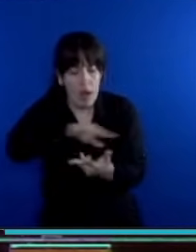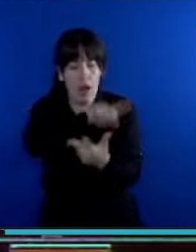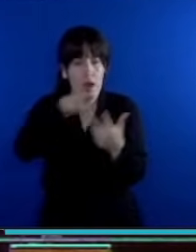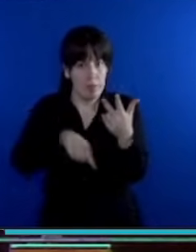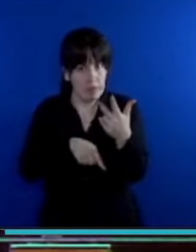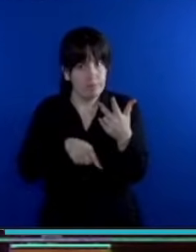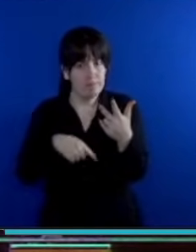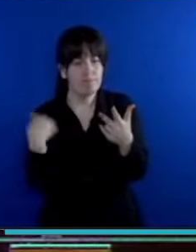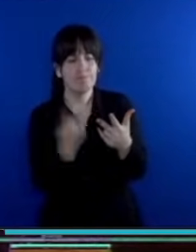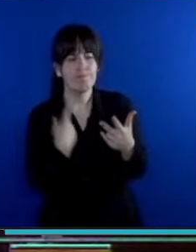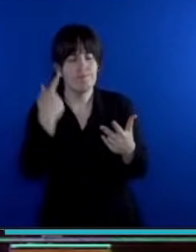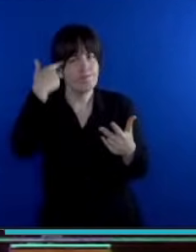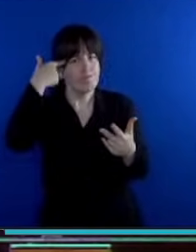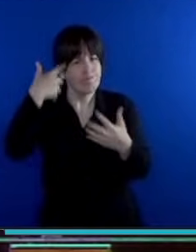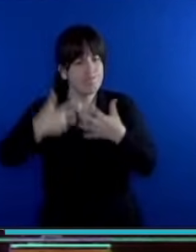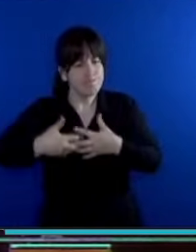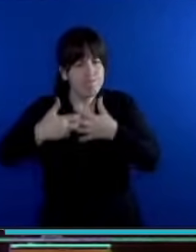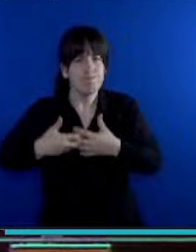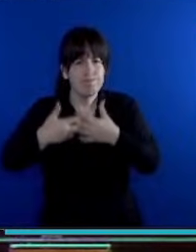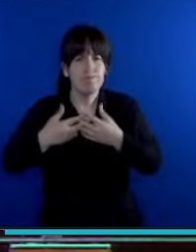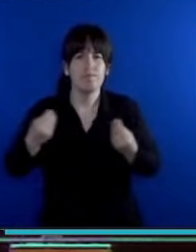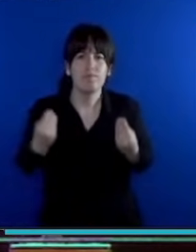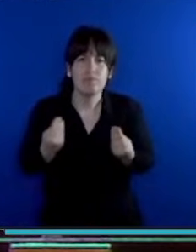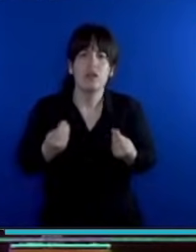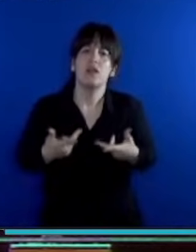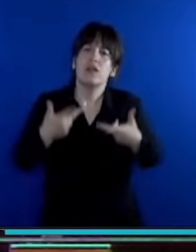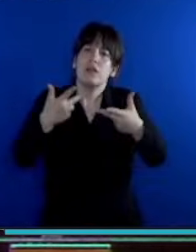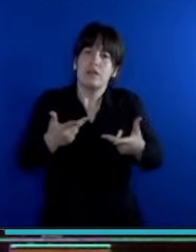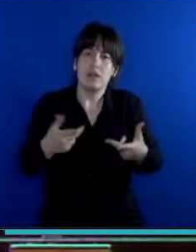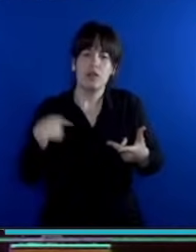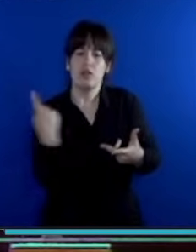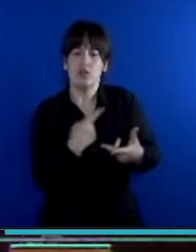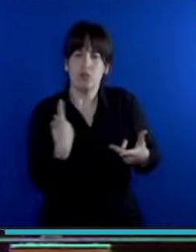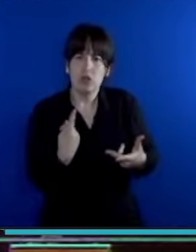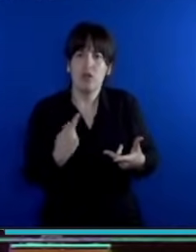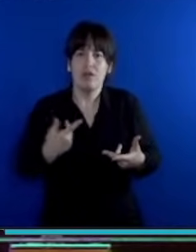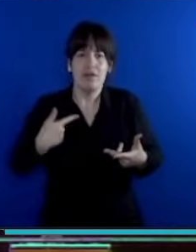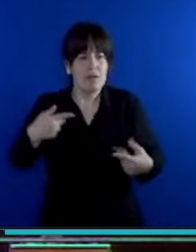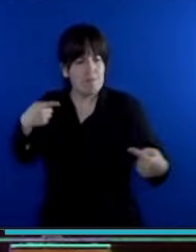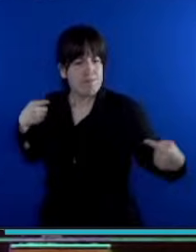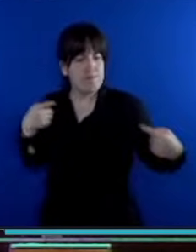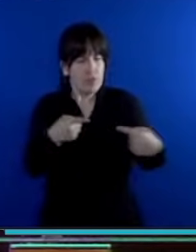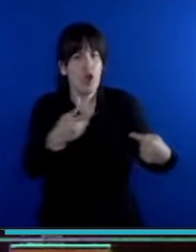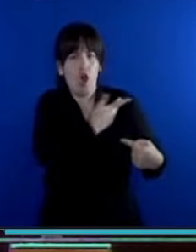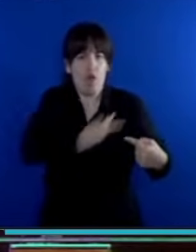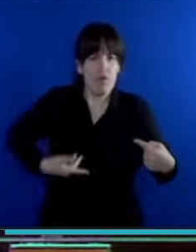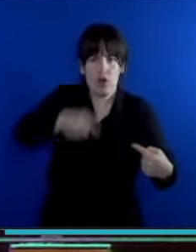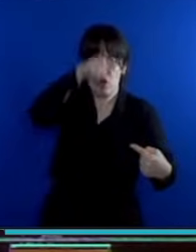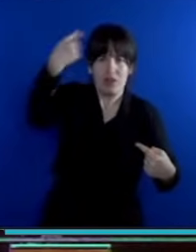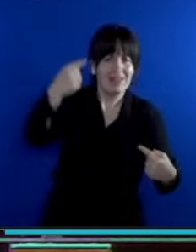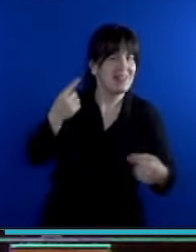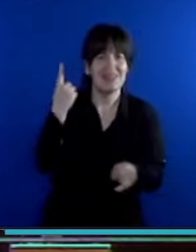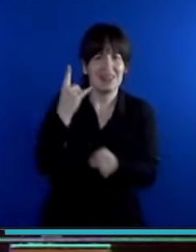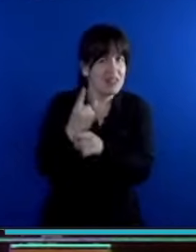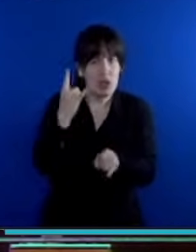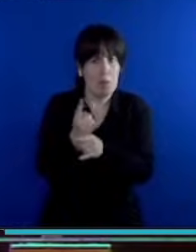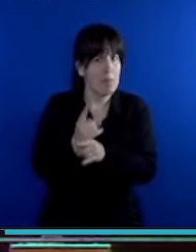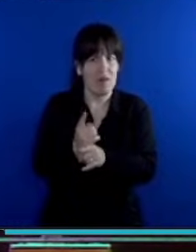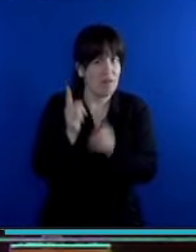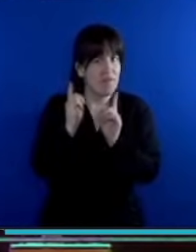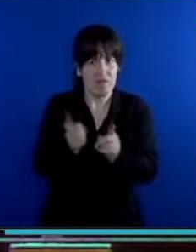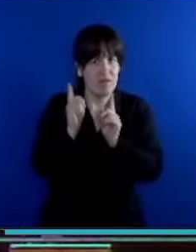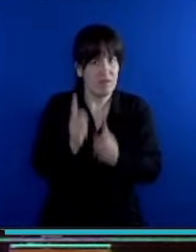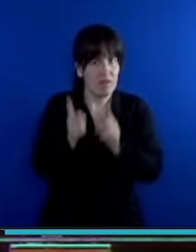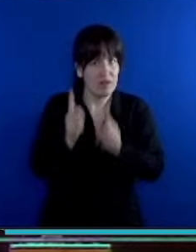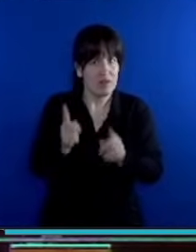que hablamos de haber estado enfrentando el gobierno nacional desde el primer momento,